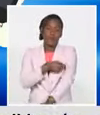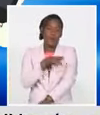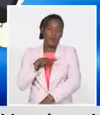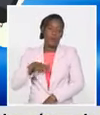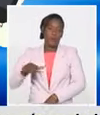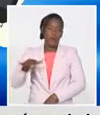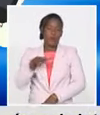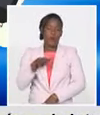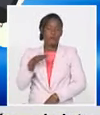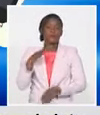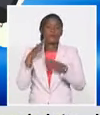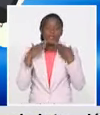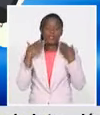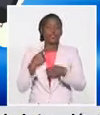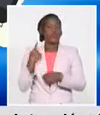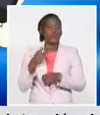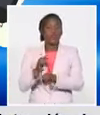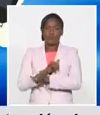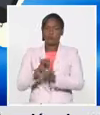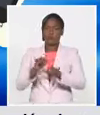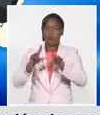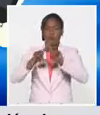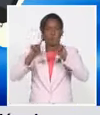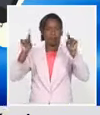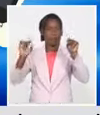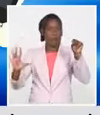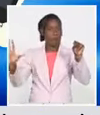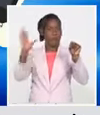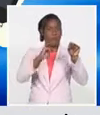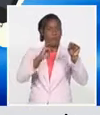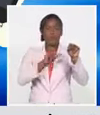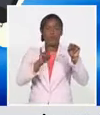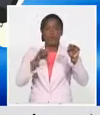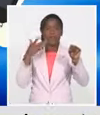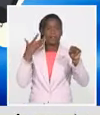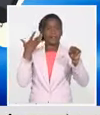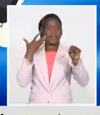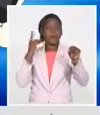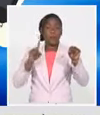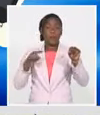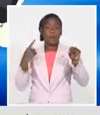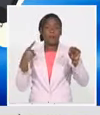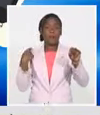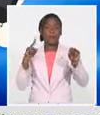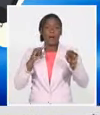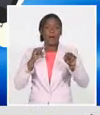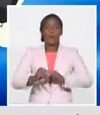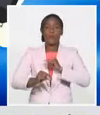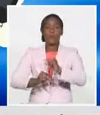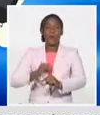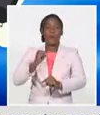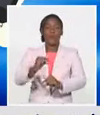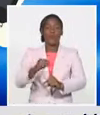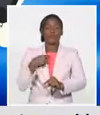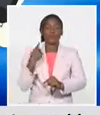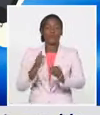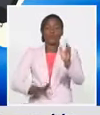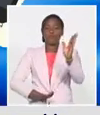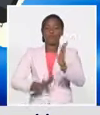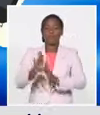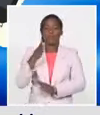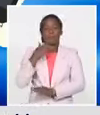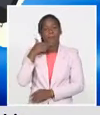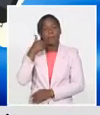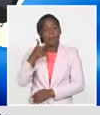para el oriente del país, que ya puede decir que ya avanza con buen ritmo y con buen paso, con